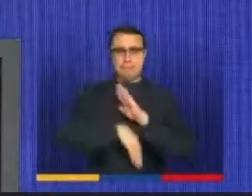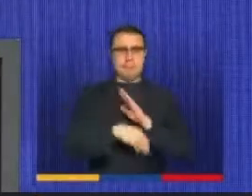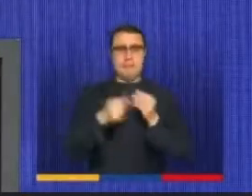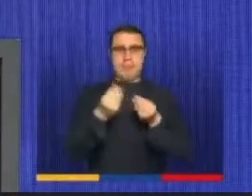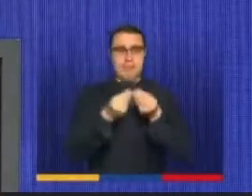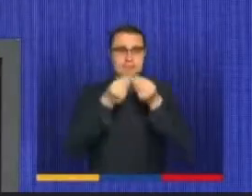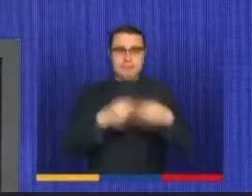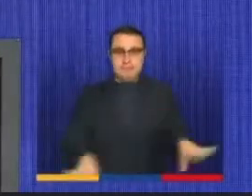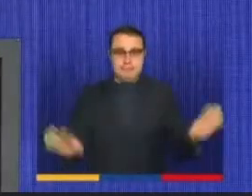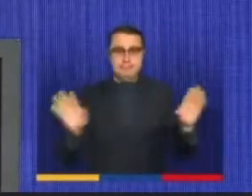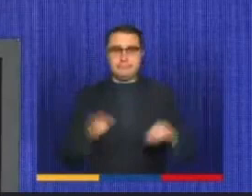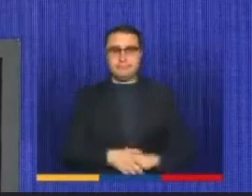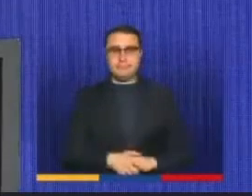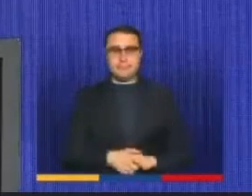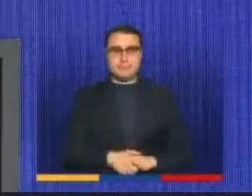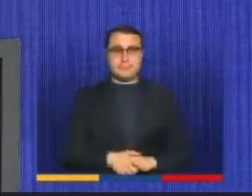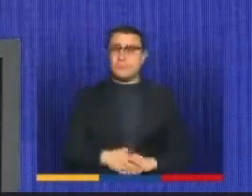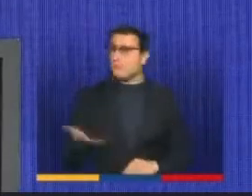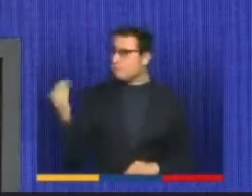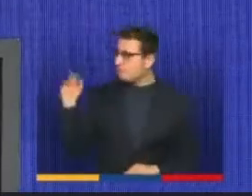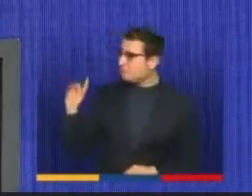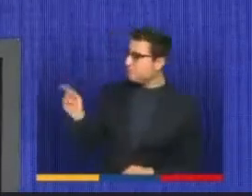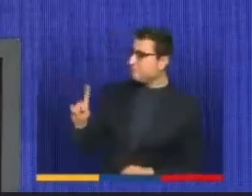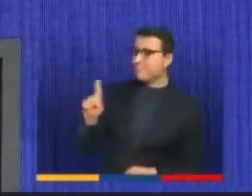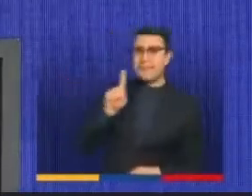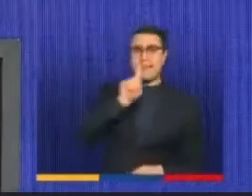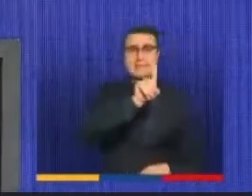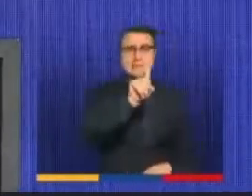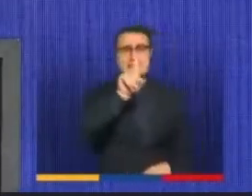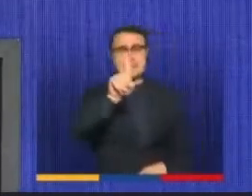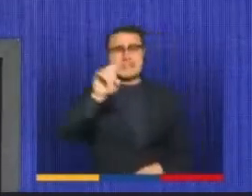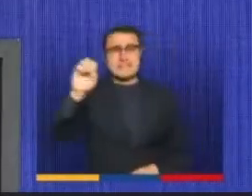De estas quiebras ya van 110 en el pasado.